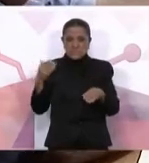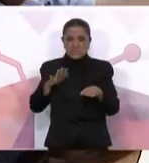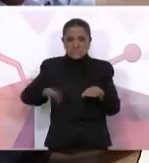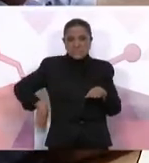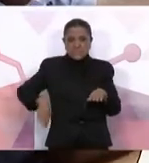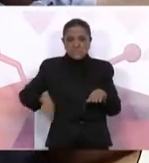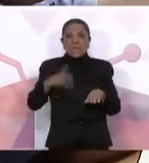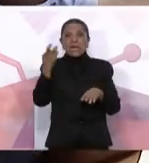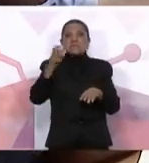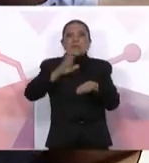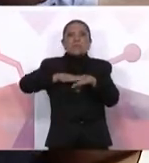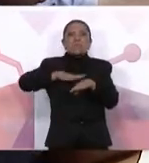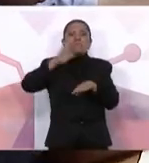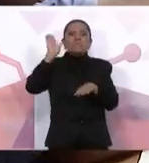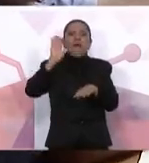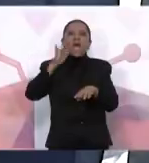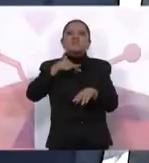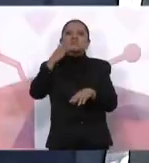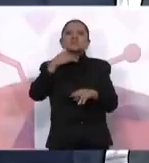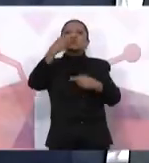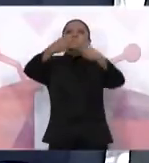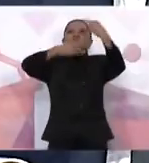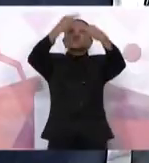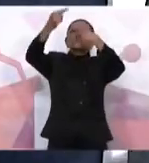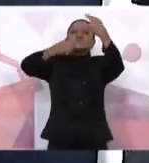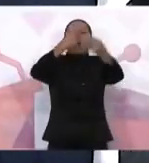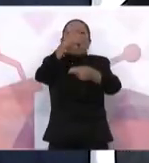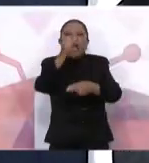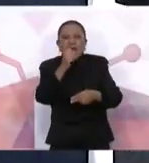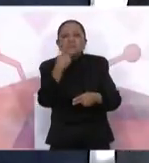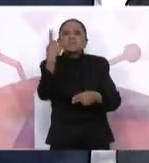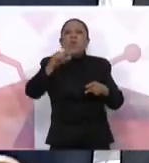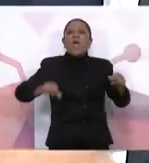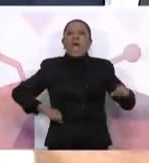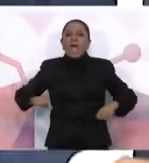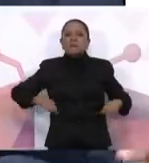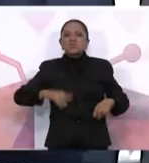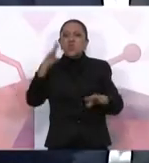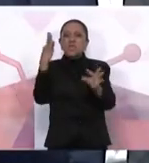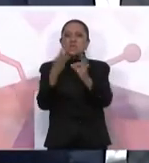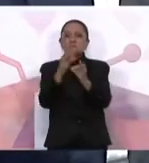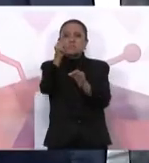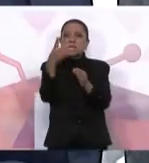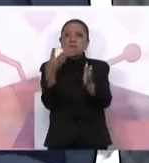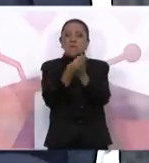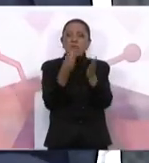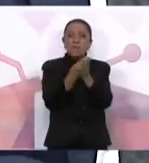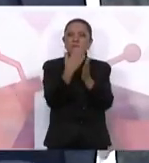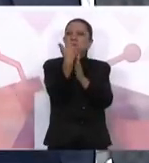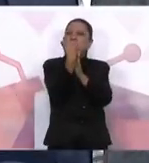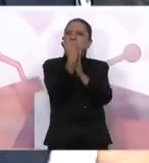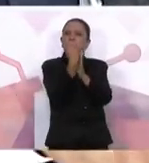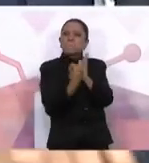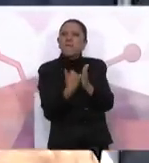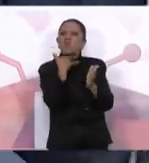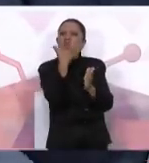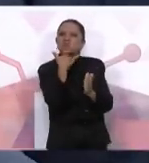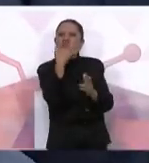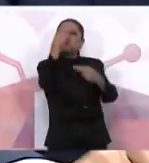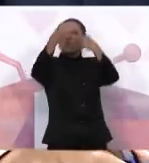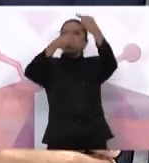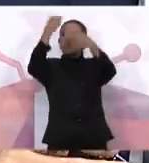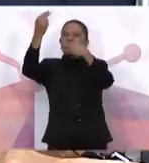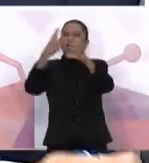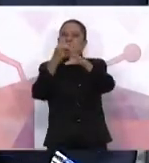efecto invernadero qué acciones concretas podría implementar para disminuir estas emisiones tenemos que hoy es una obligación